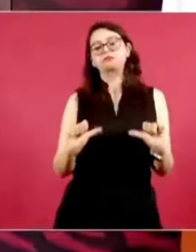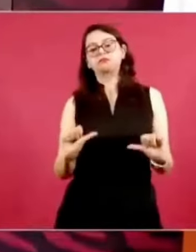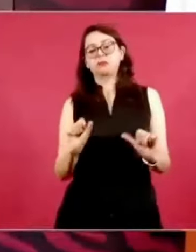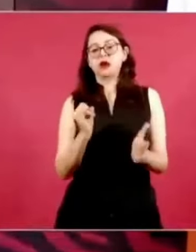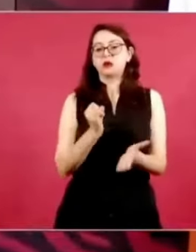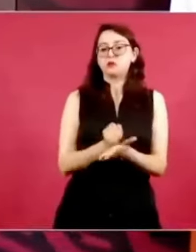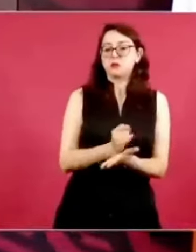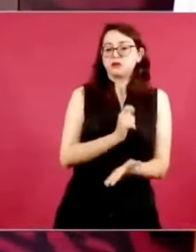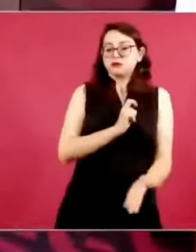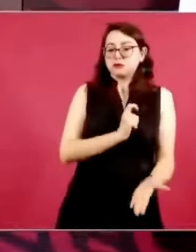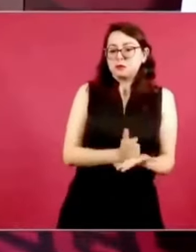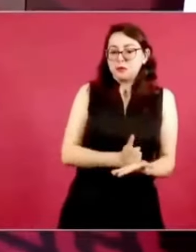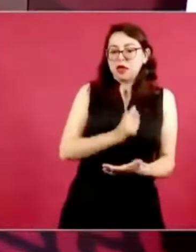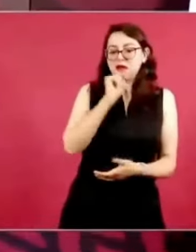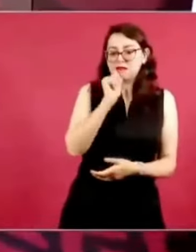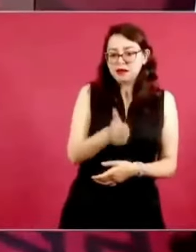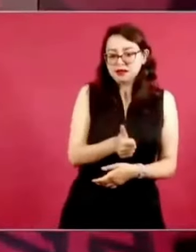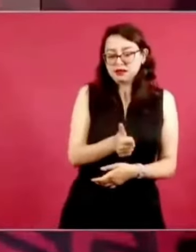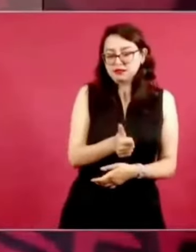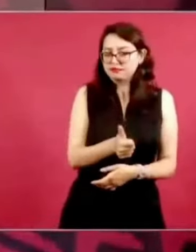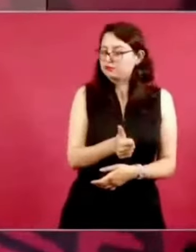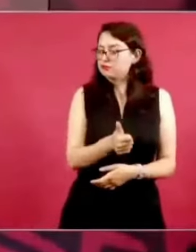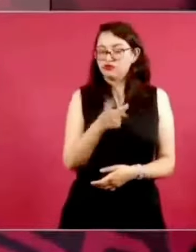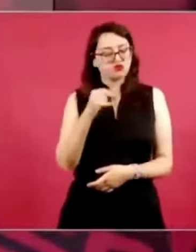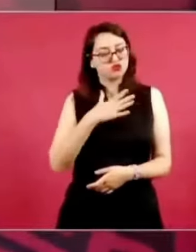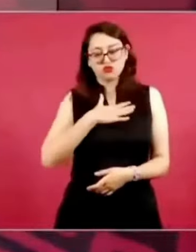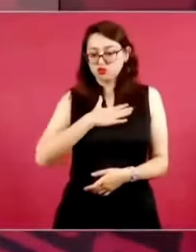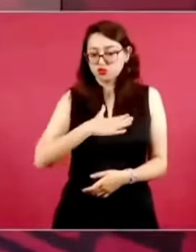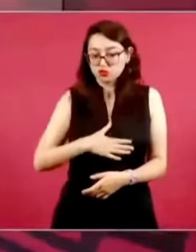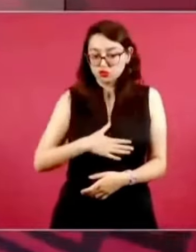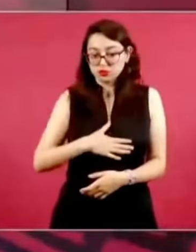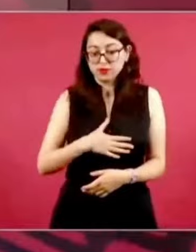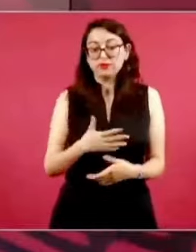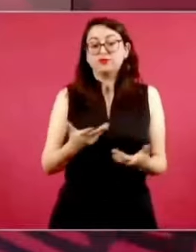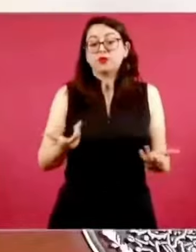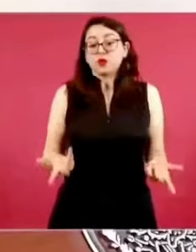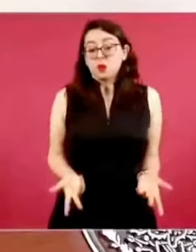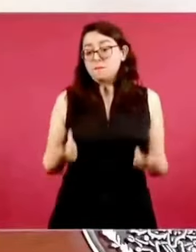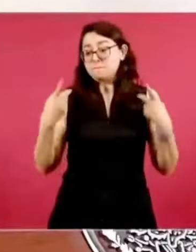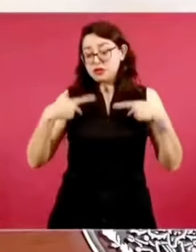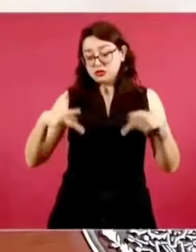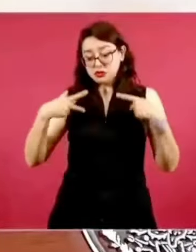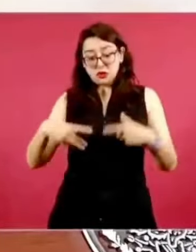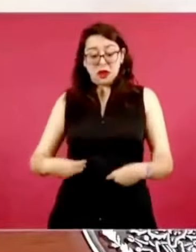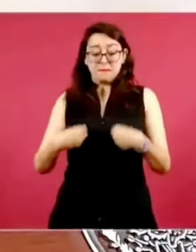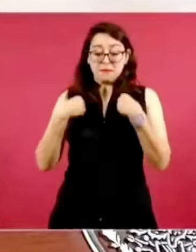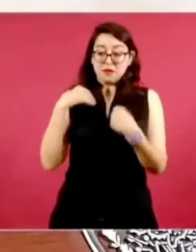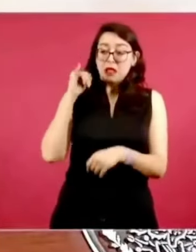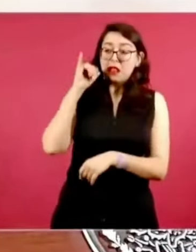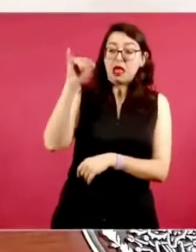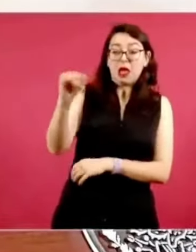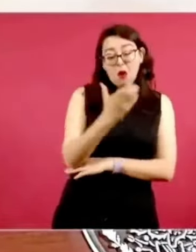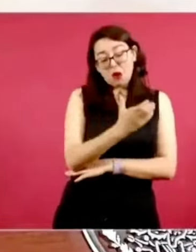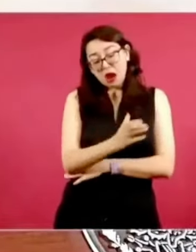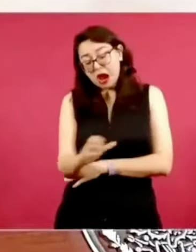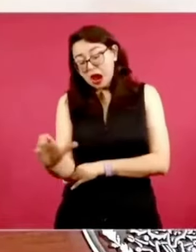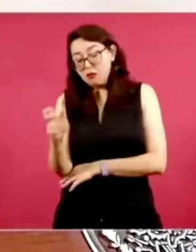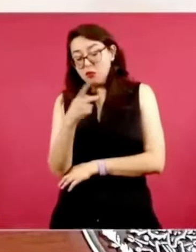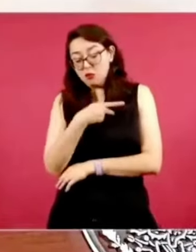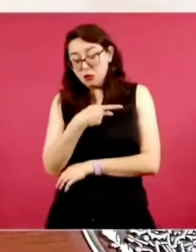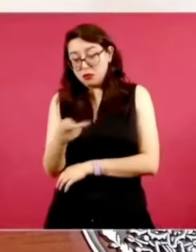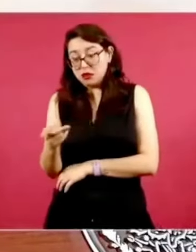un campesino pobre paga impuesto